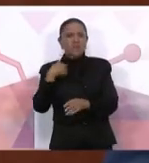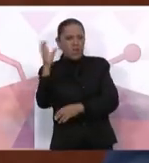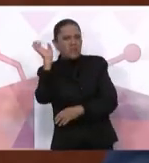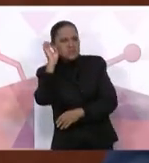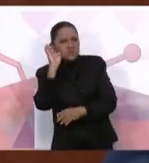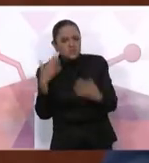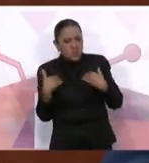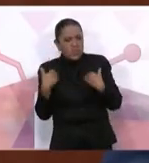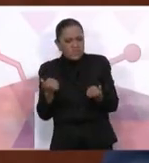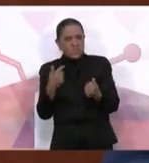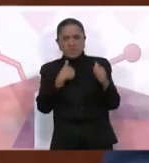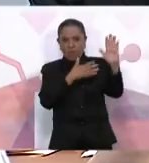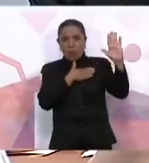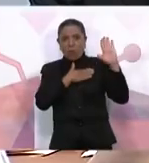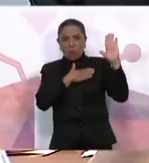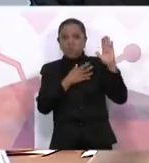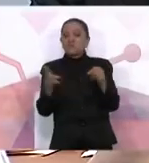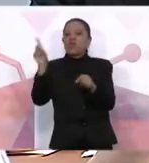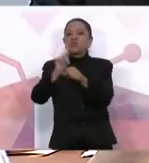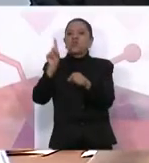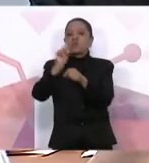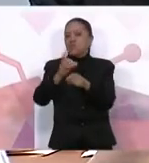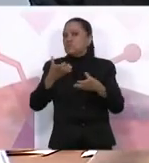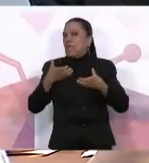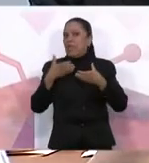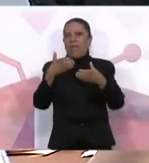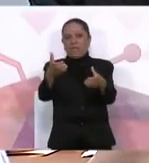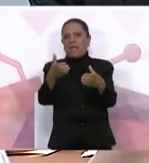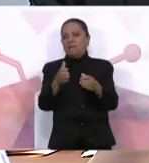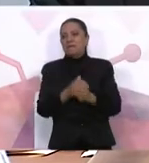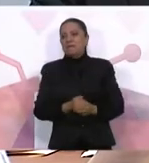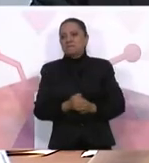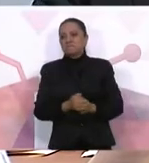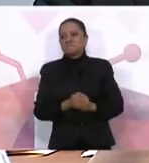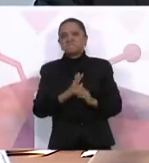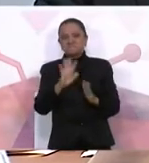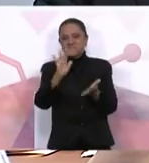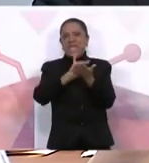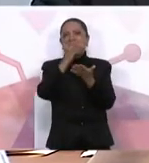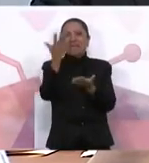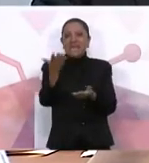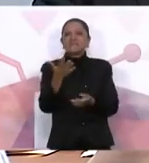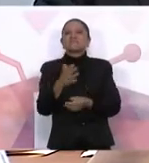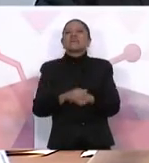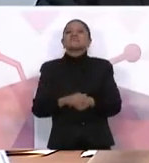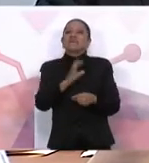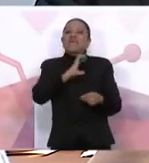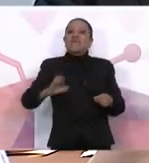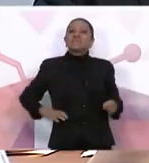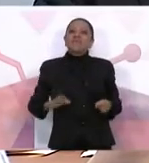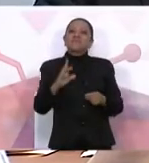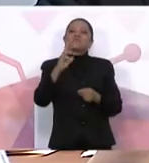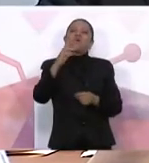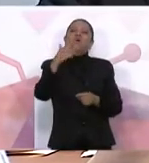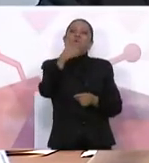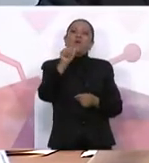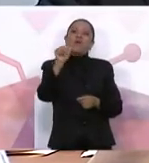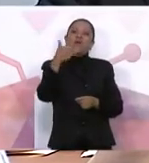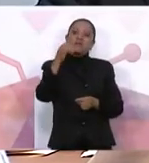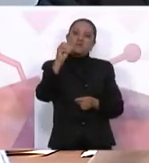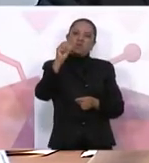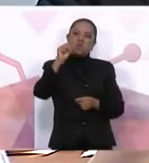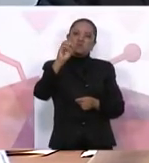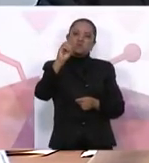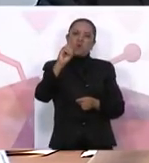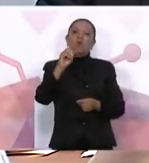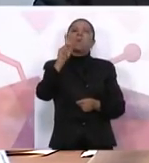todos los días en las calles gracias candidato rodrigo gayosso del partido de la revolución democrática y el psd ha culminado entonces ya